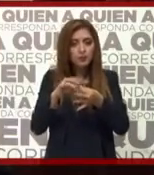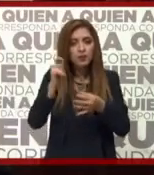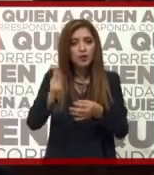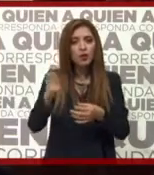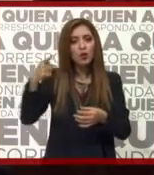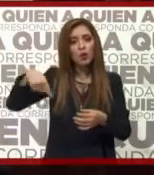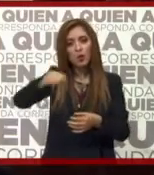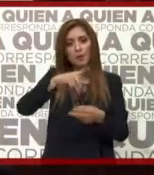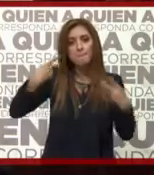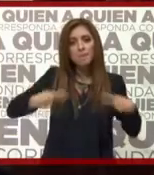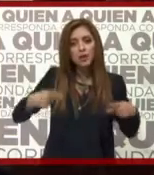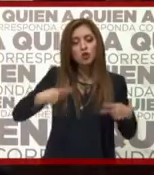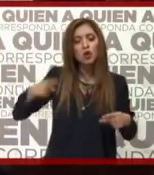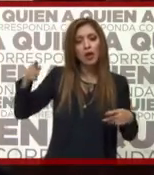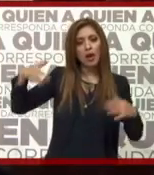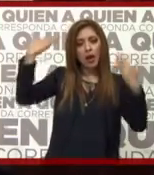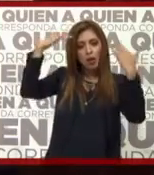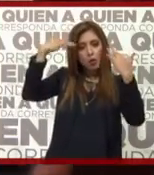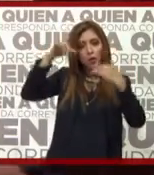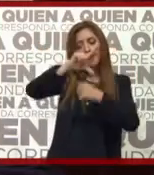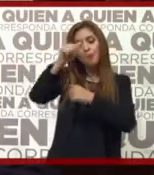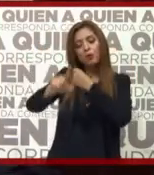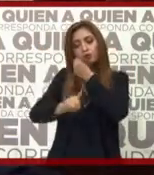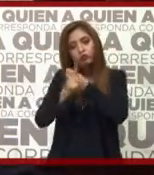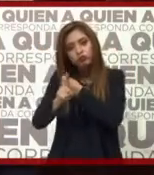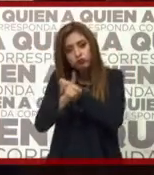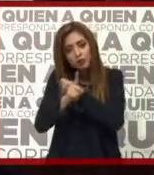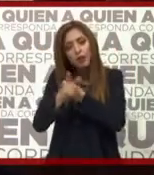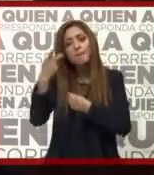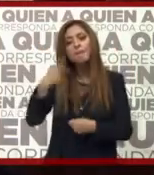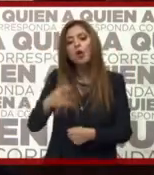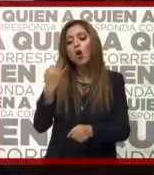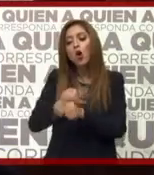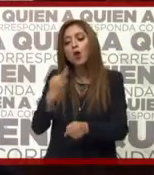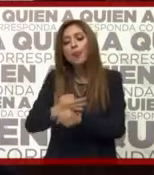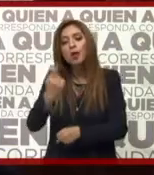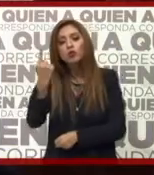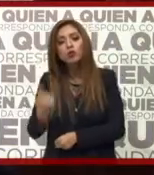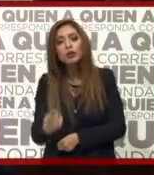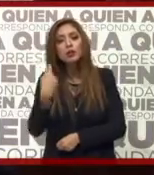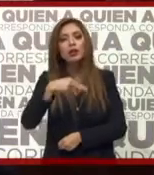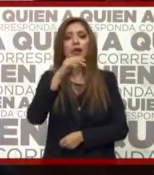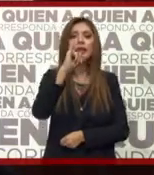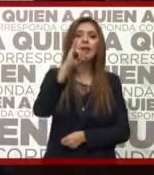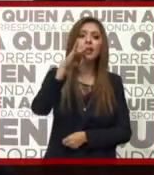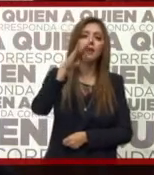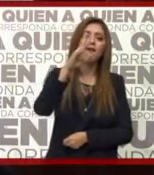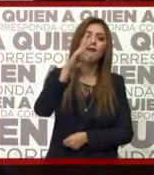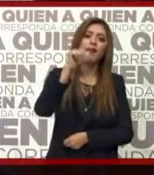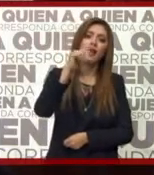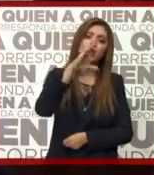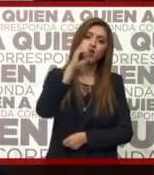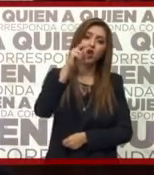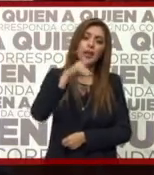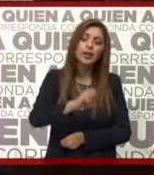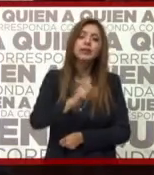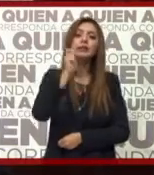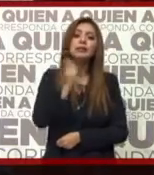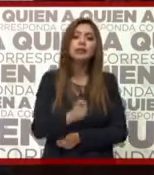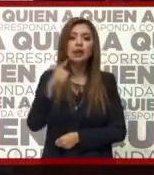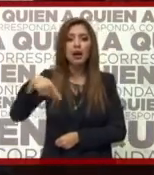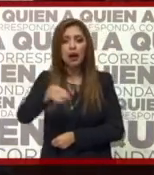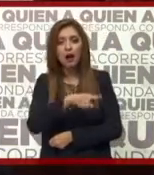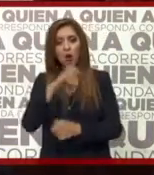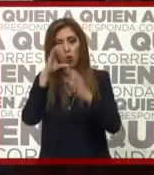para un adulto serían delitos pero que por ser menor se denomina de infracciones pero ya le involucra un